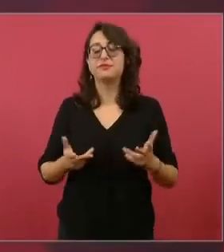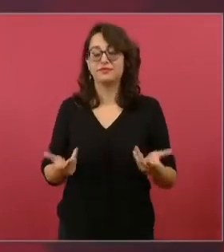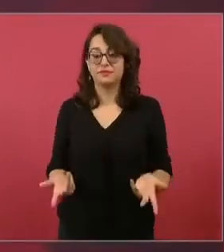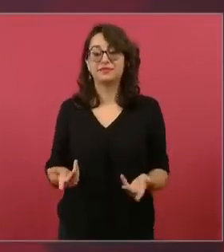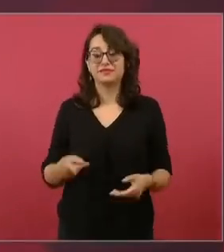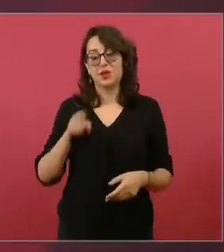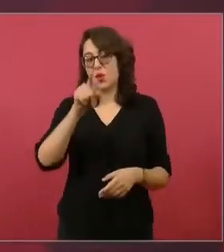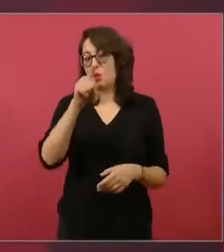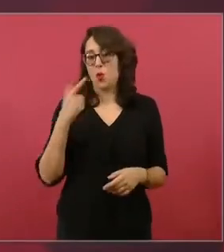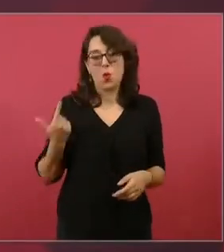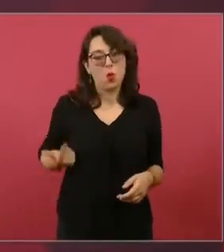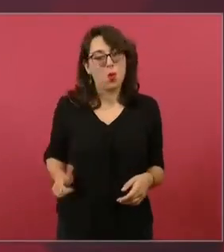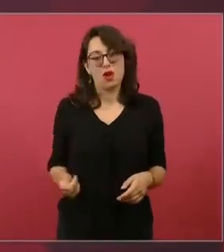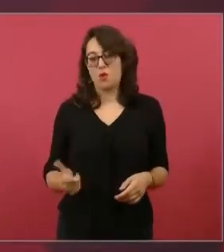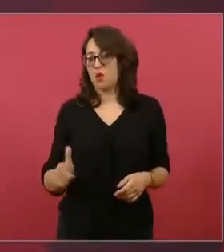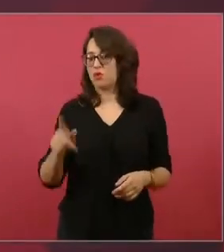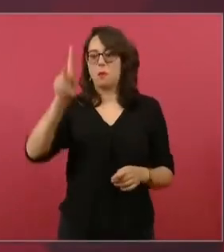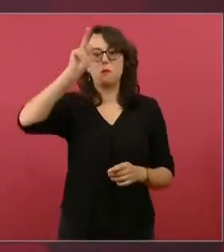bandas